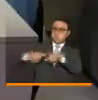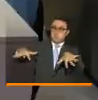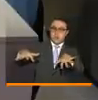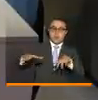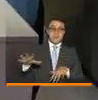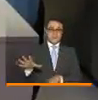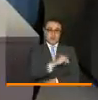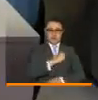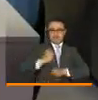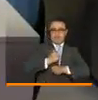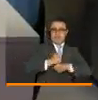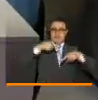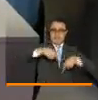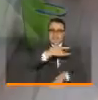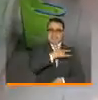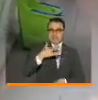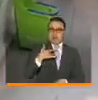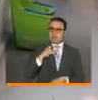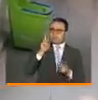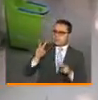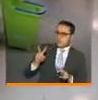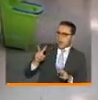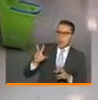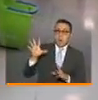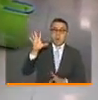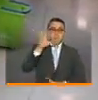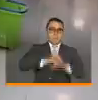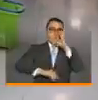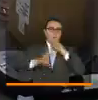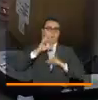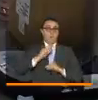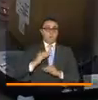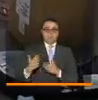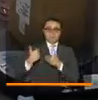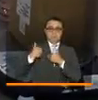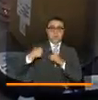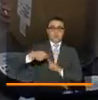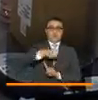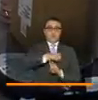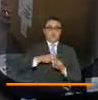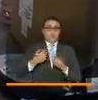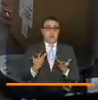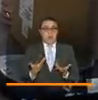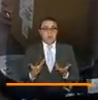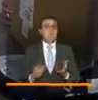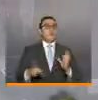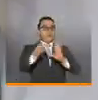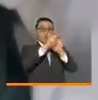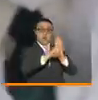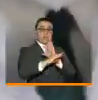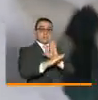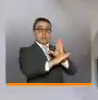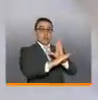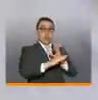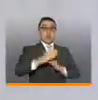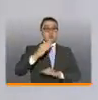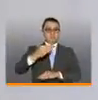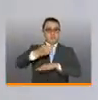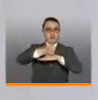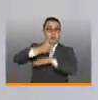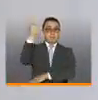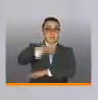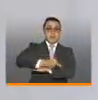muchas enseñanzas, a tener una responsabilidad social, en este momento acatar las normas de seguridad por las autoridades competentes